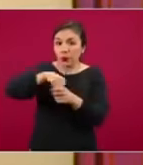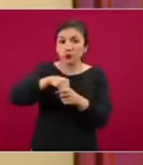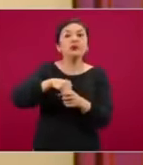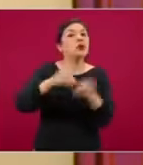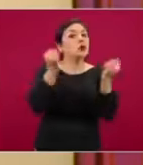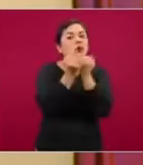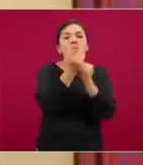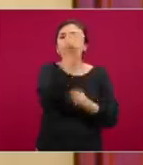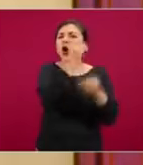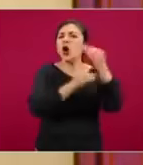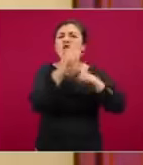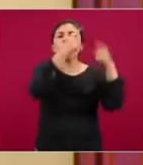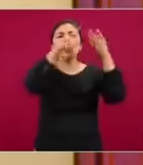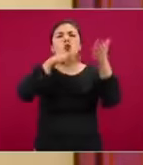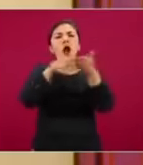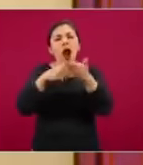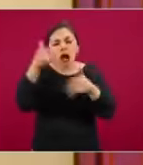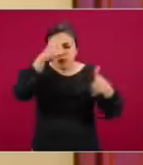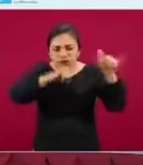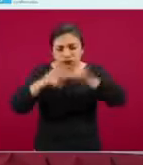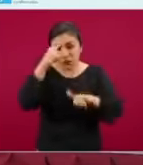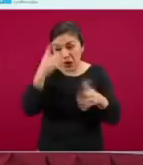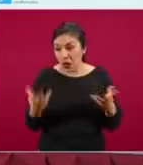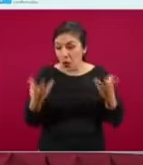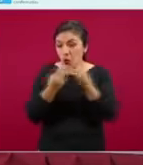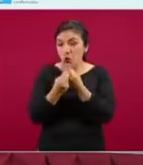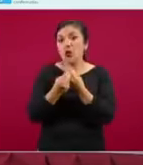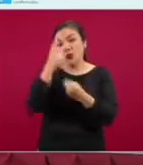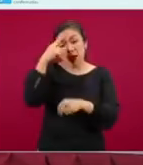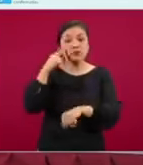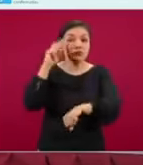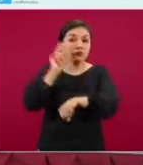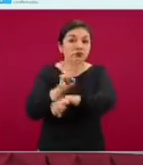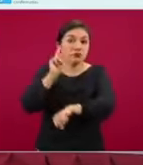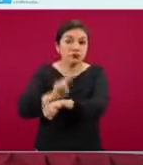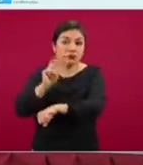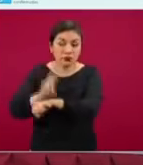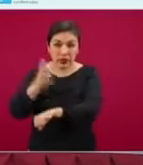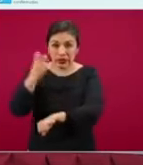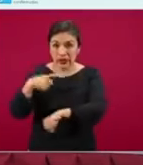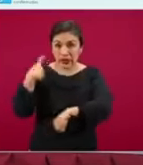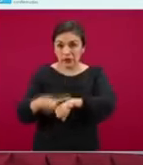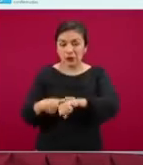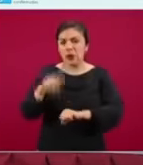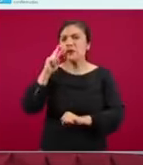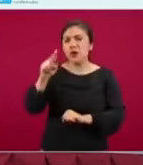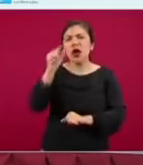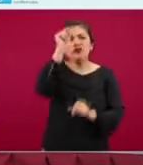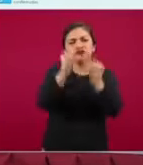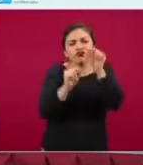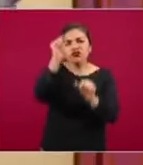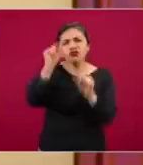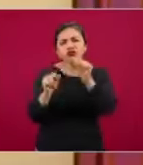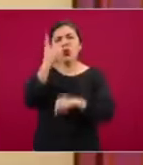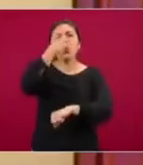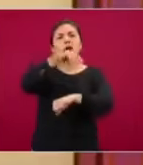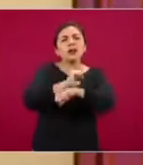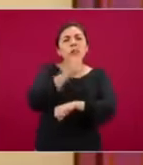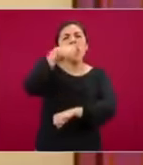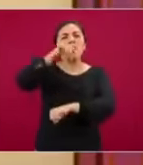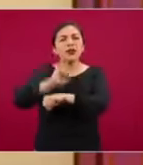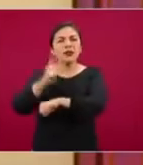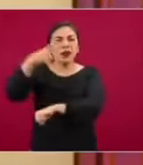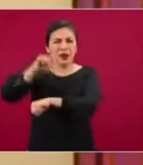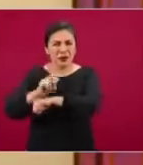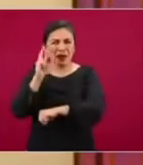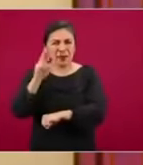todas las unidades de salud que en su momento participan en la vigilancia epidemiológica y las vemos distribuidas por semana